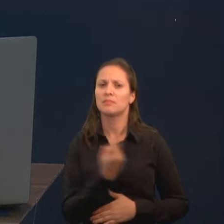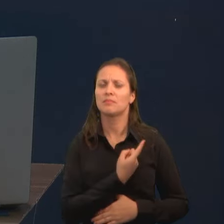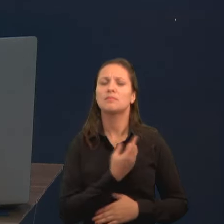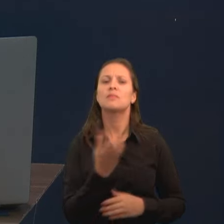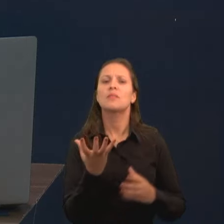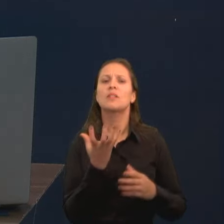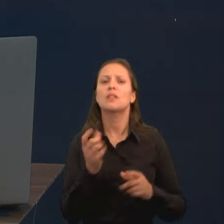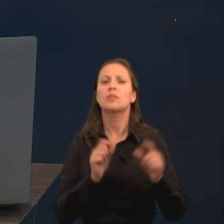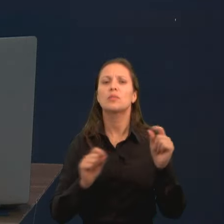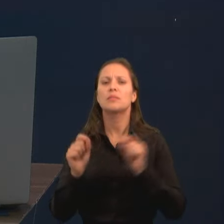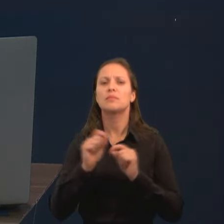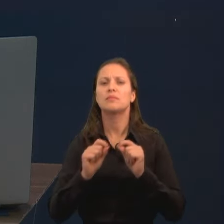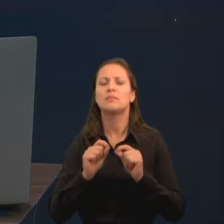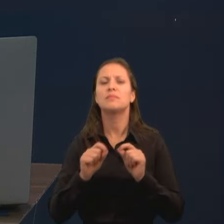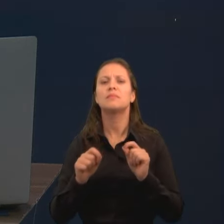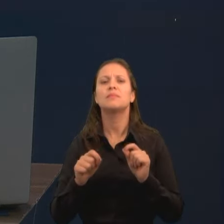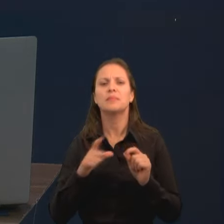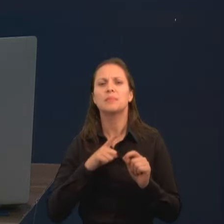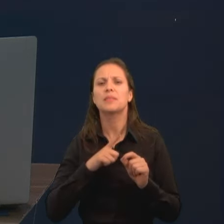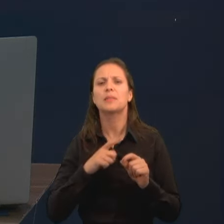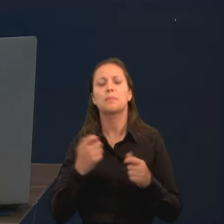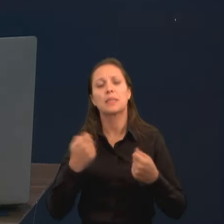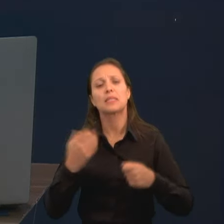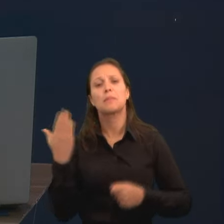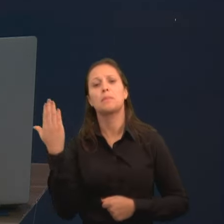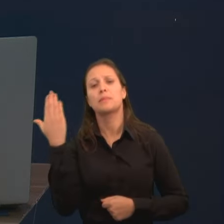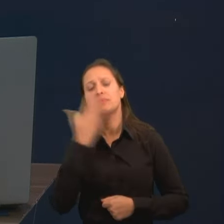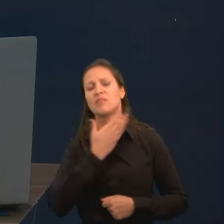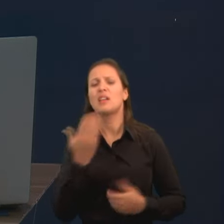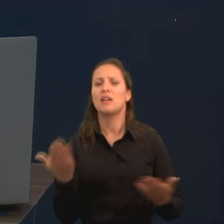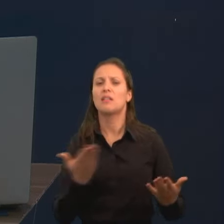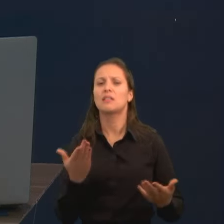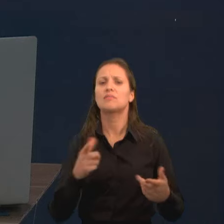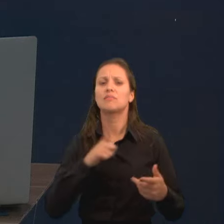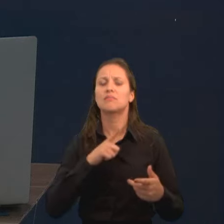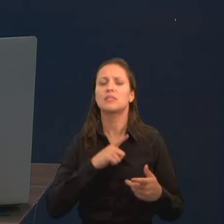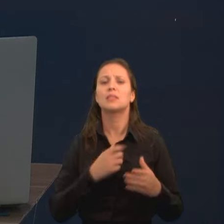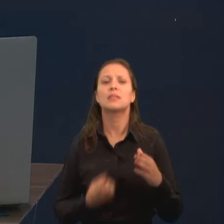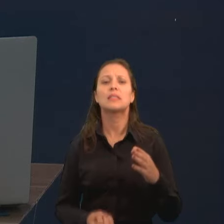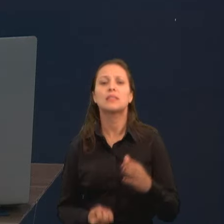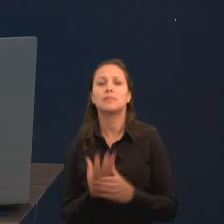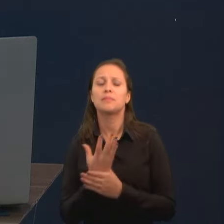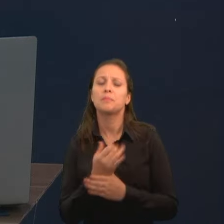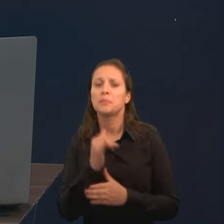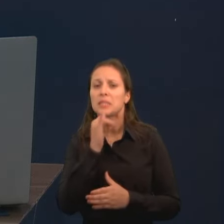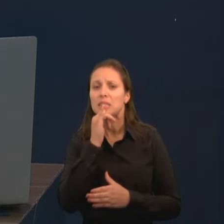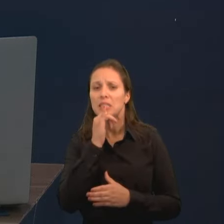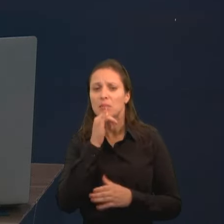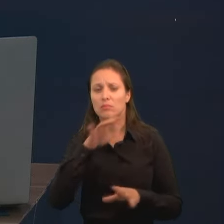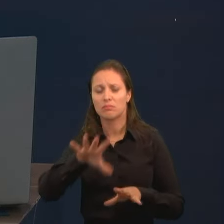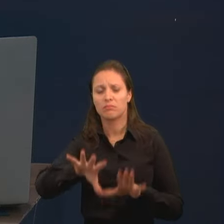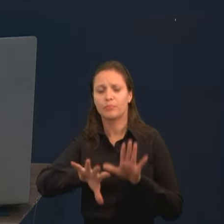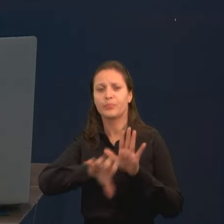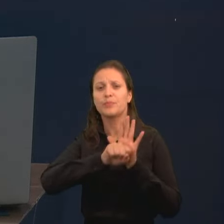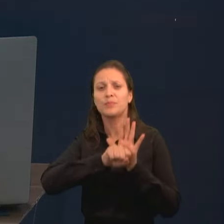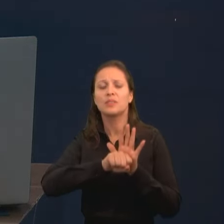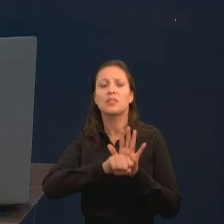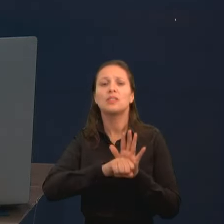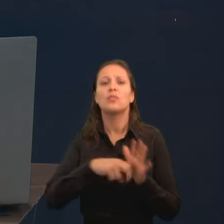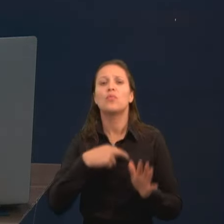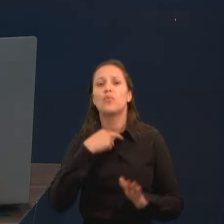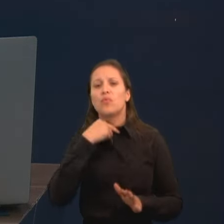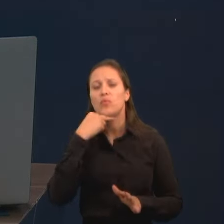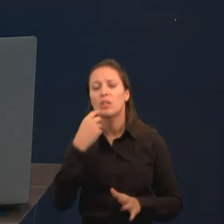entonces, todos los que querían mentir podían probarlo, pero estas pruebas ahora se pueden clonar,